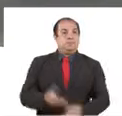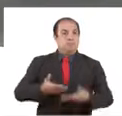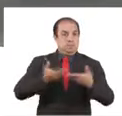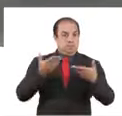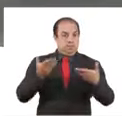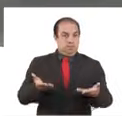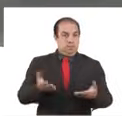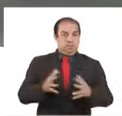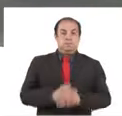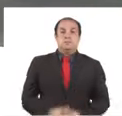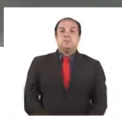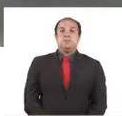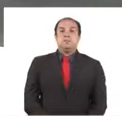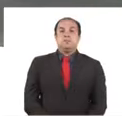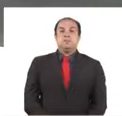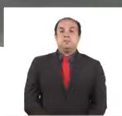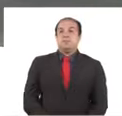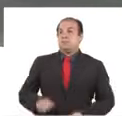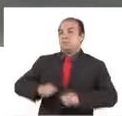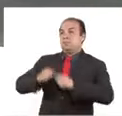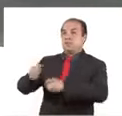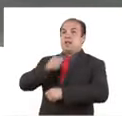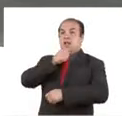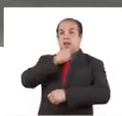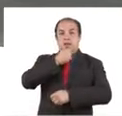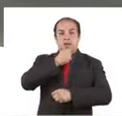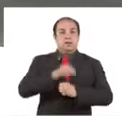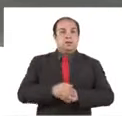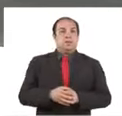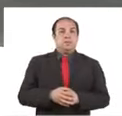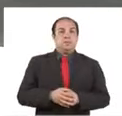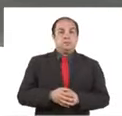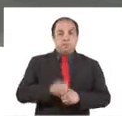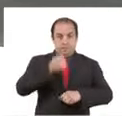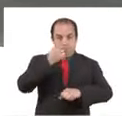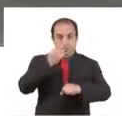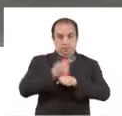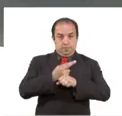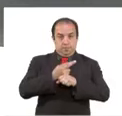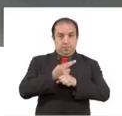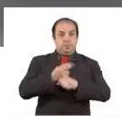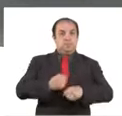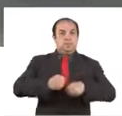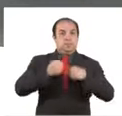Enseguida, cedemos el uso de la voz en los micrófonos al secretario de